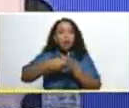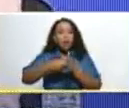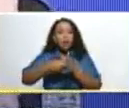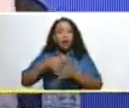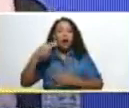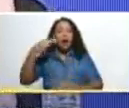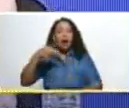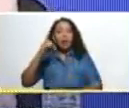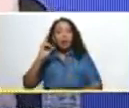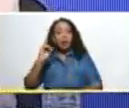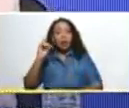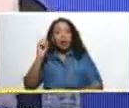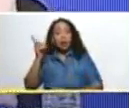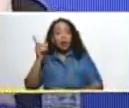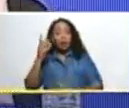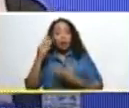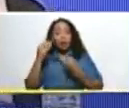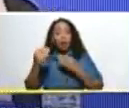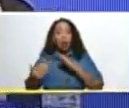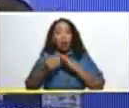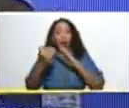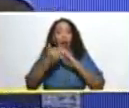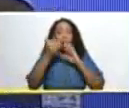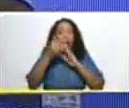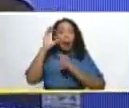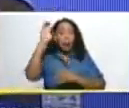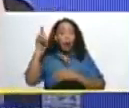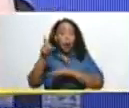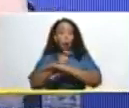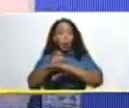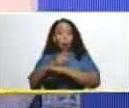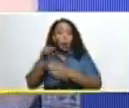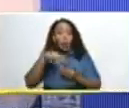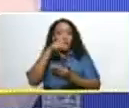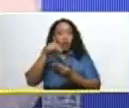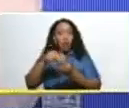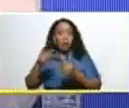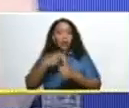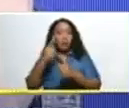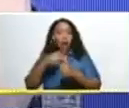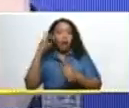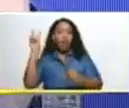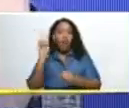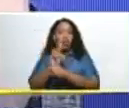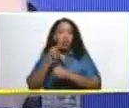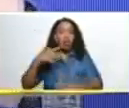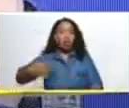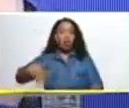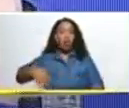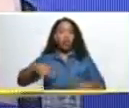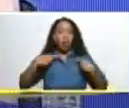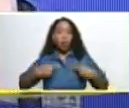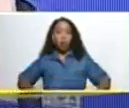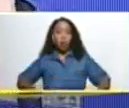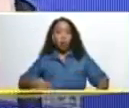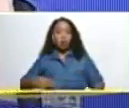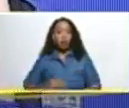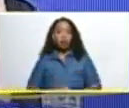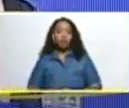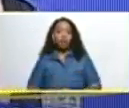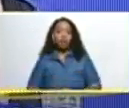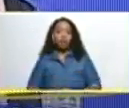los mayores ataques que ha sufrido nuestro país y el gobierno nacional principalmente, es violaciones de derechos humanos. Y nosotros, en todas